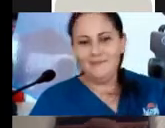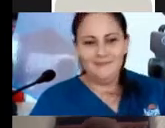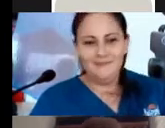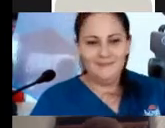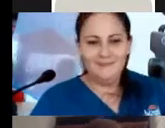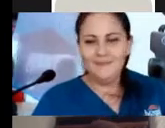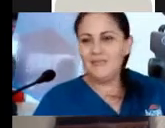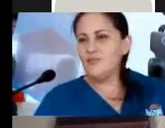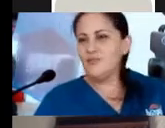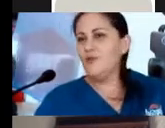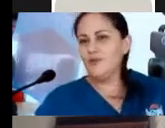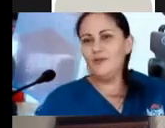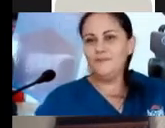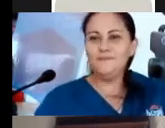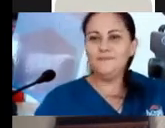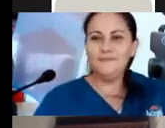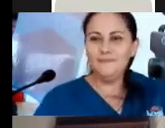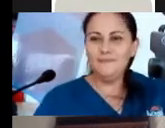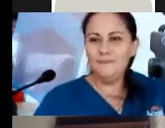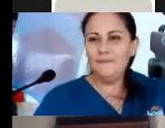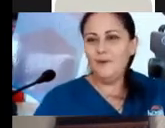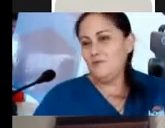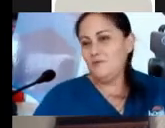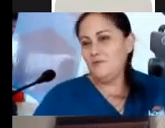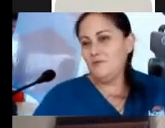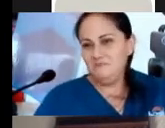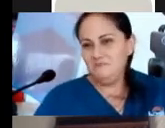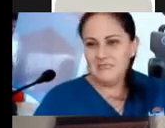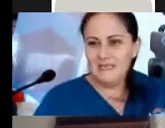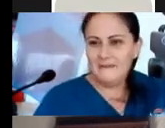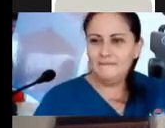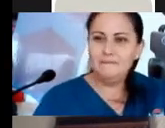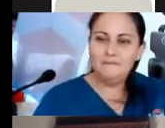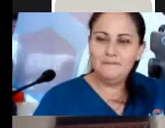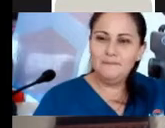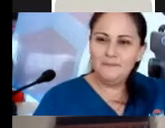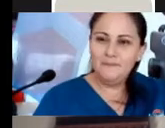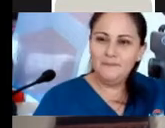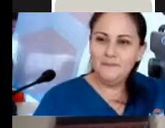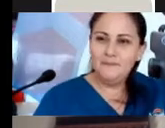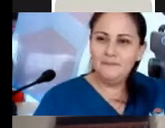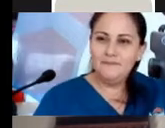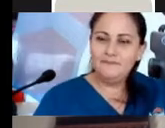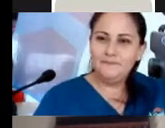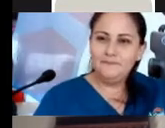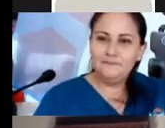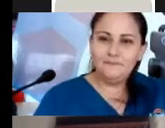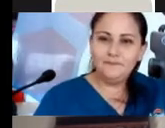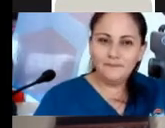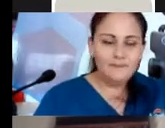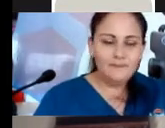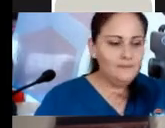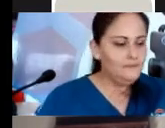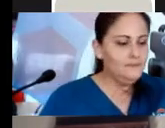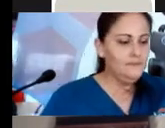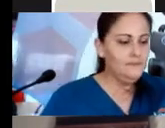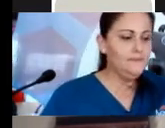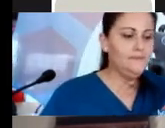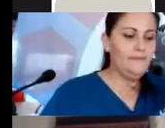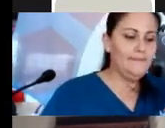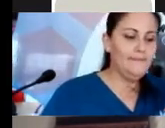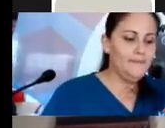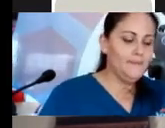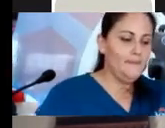úlceras de presión, iniciamos justamente con el concepto de TIC, cambio de cargas en el espacio. Trabajamos con